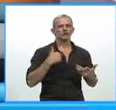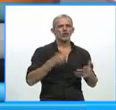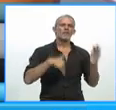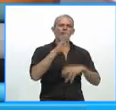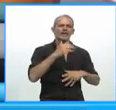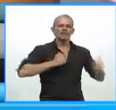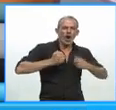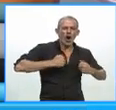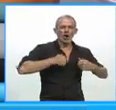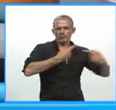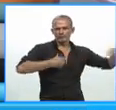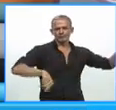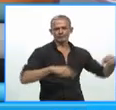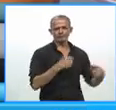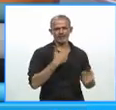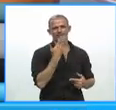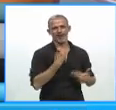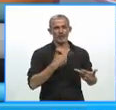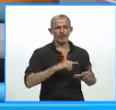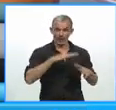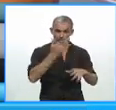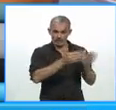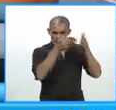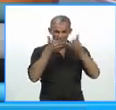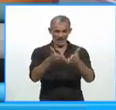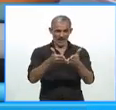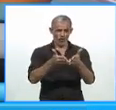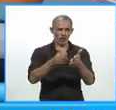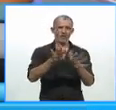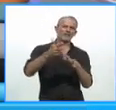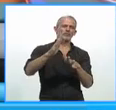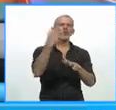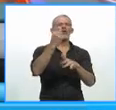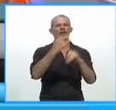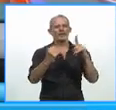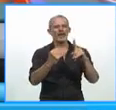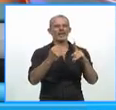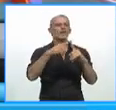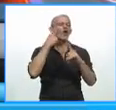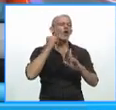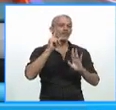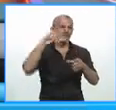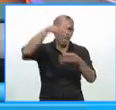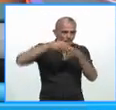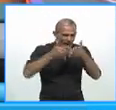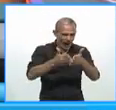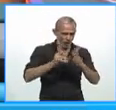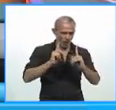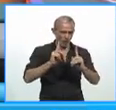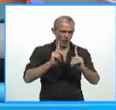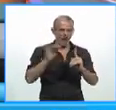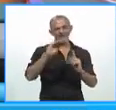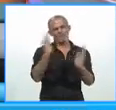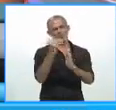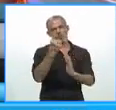aeróbica y después trabajamos en el barco, más o menos una hora y media por día hay que trabajar en el barco, a veces